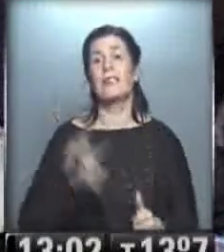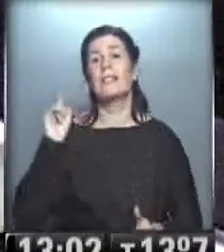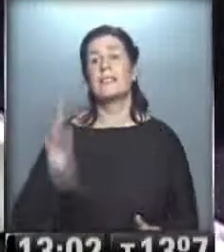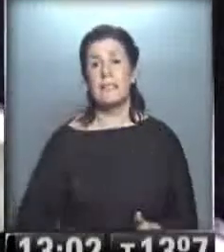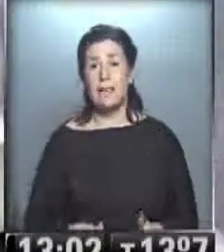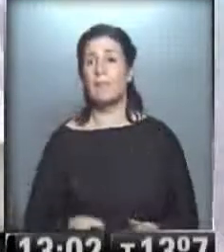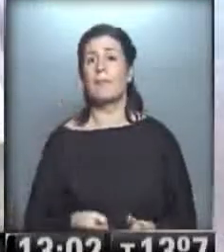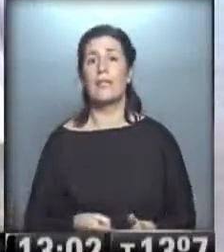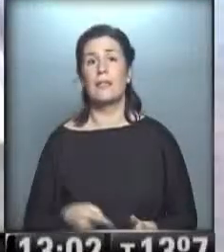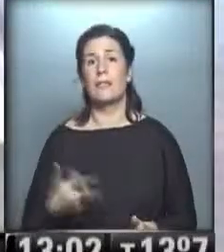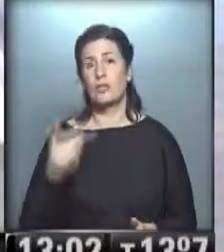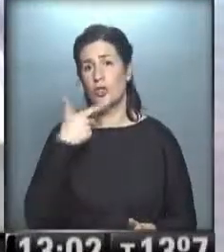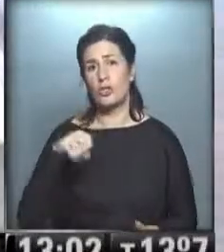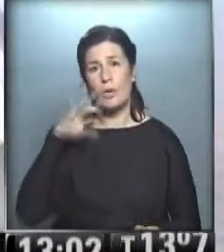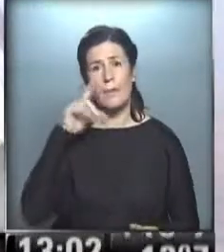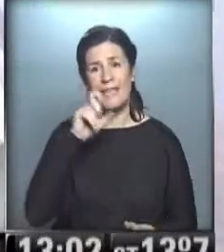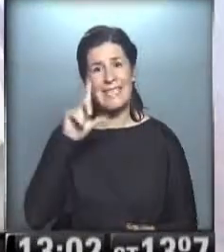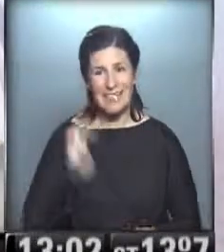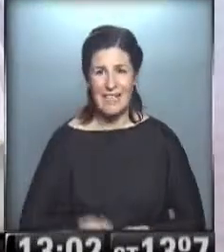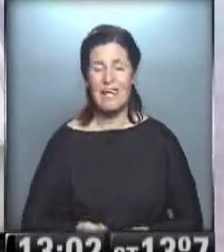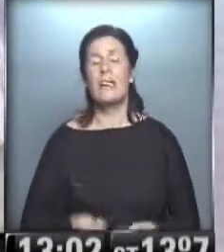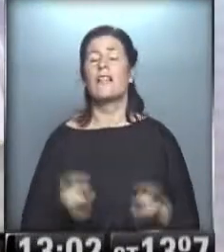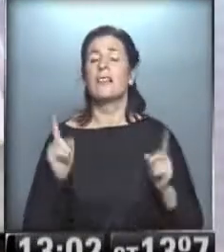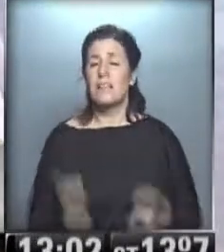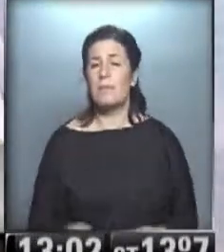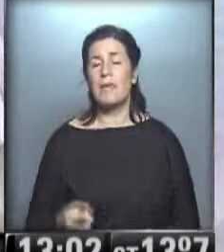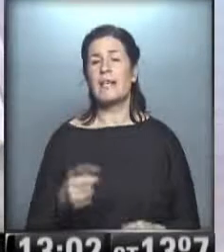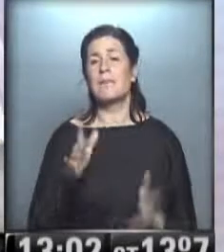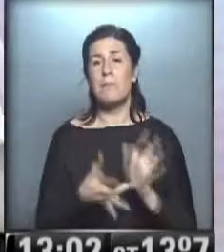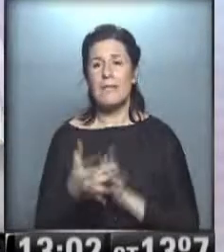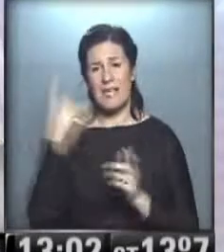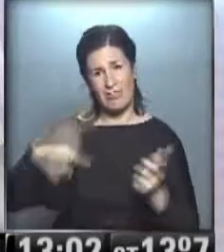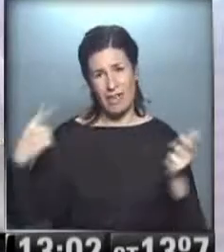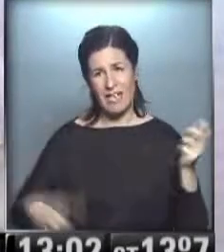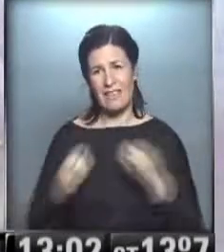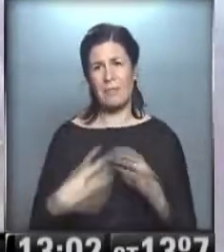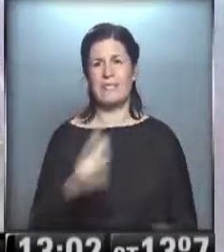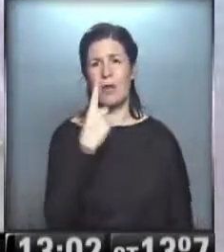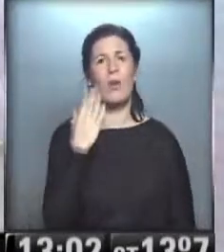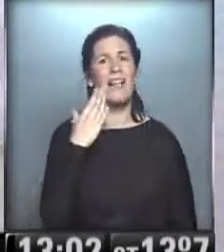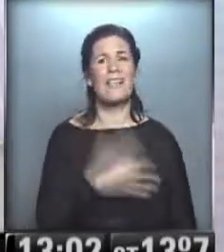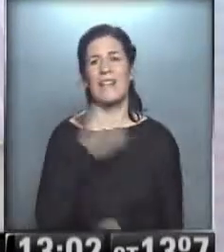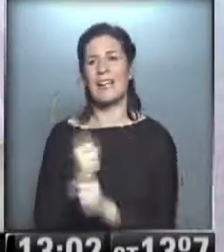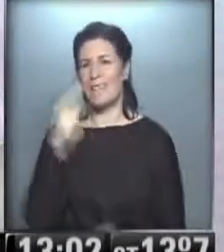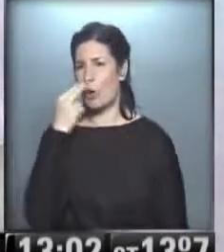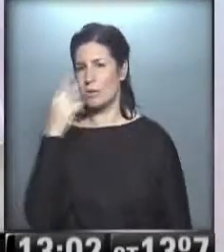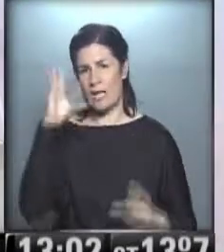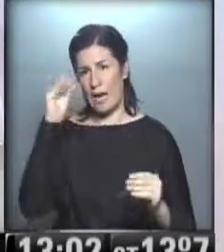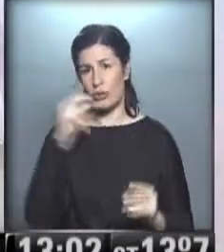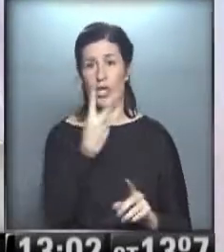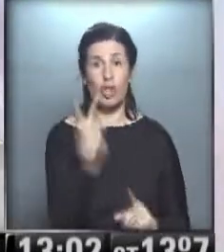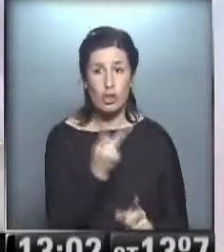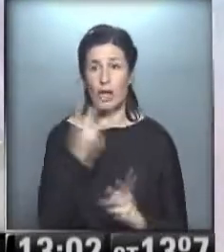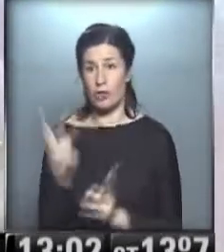su homilía y están participando también de las misas que se están dando desde las 13 y hasta las 23 cada dos horas